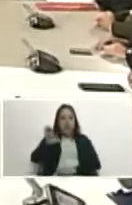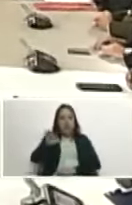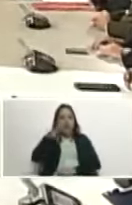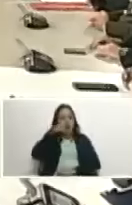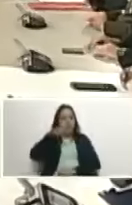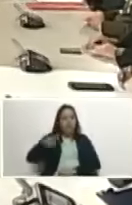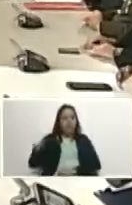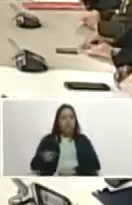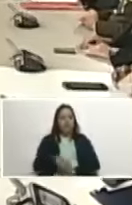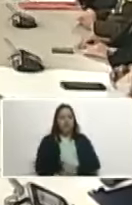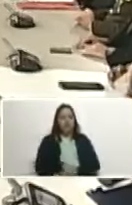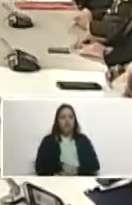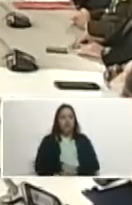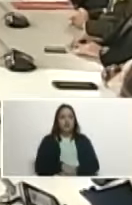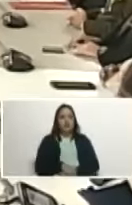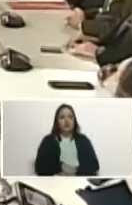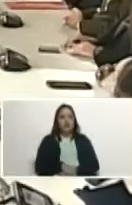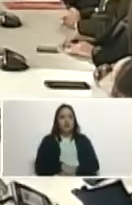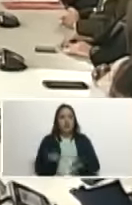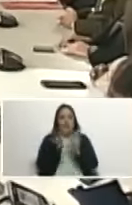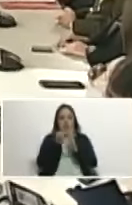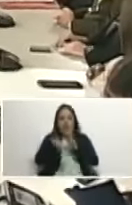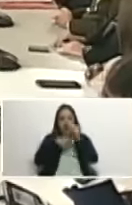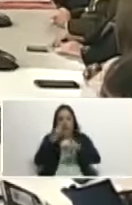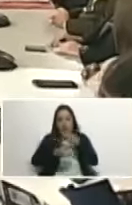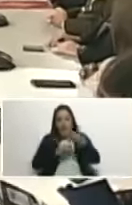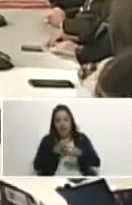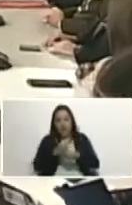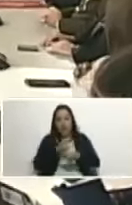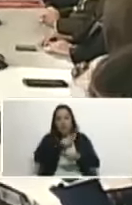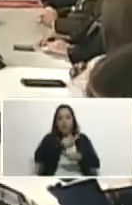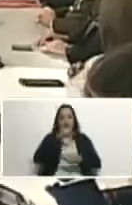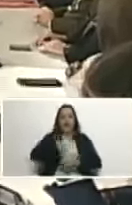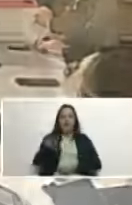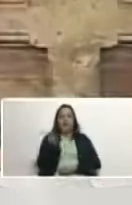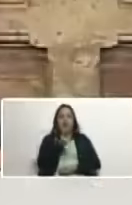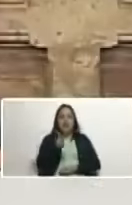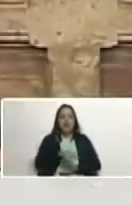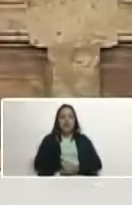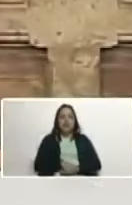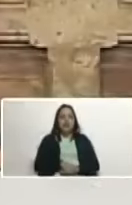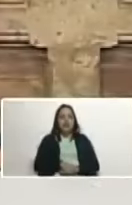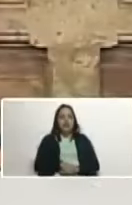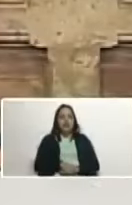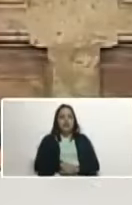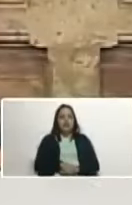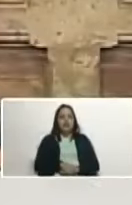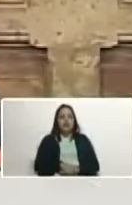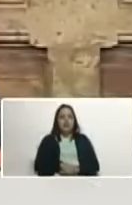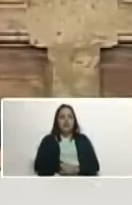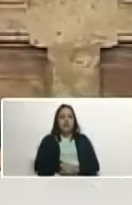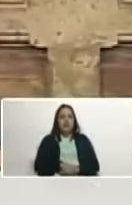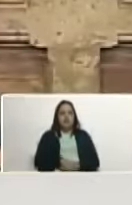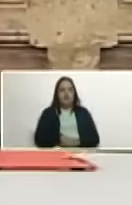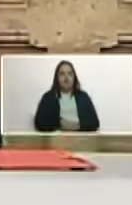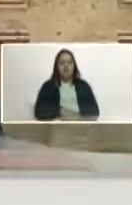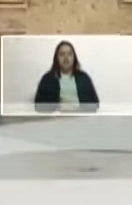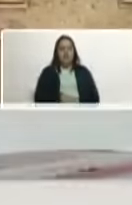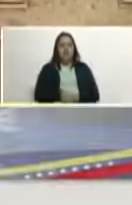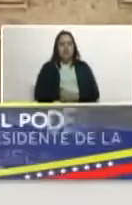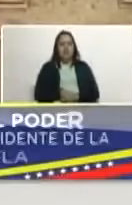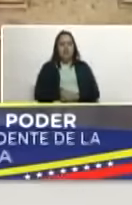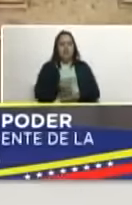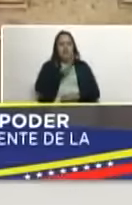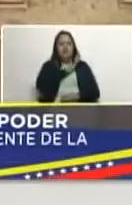popular. Leyes hechas made in Venezuela, sin lugar a dudas, nuestras, venezolanitas,